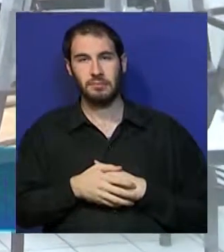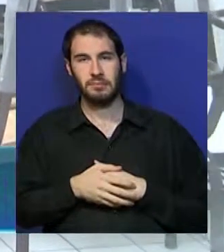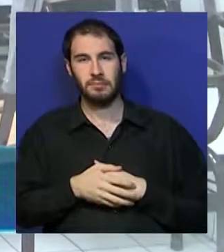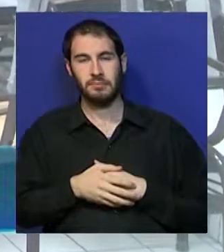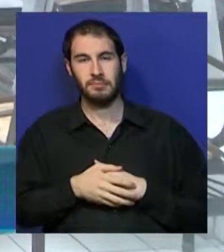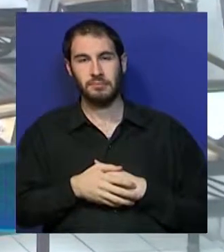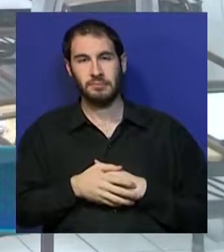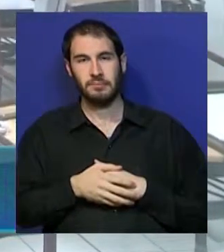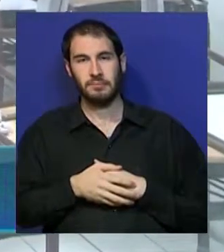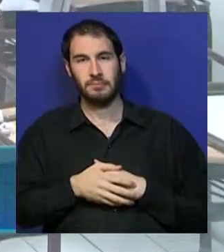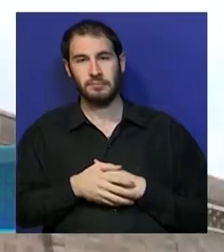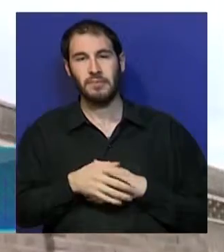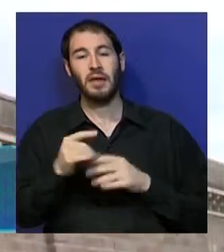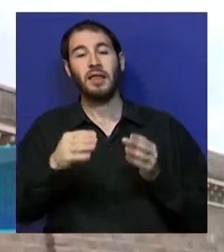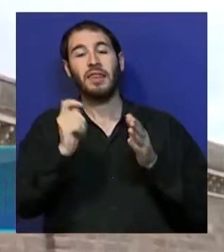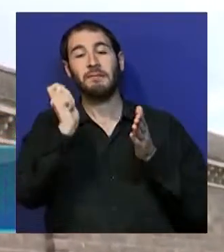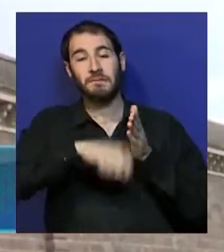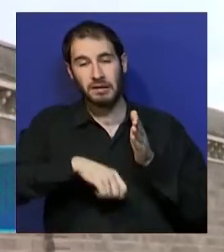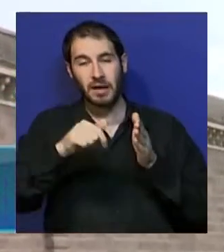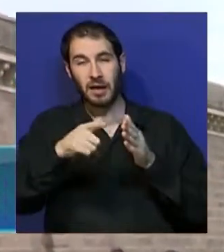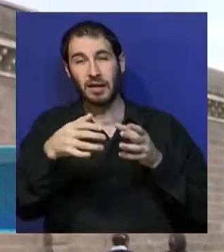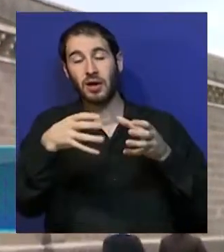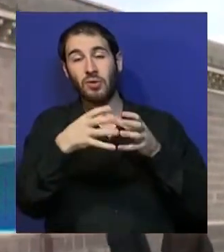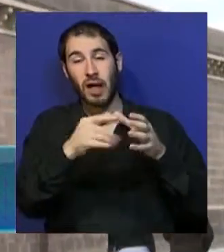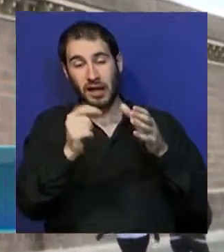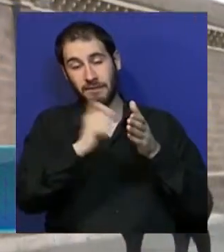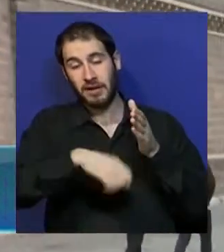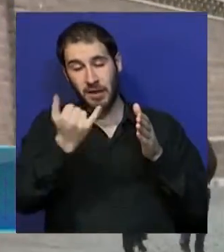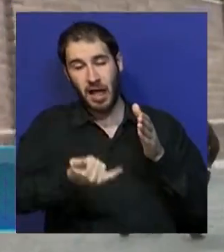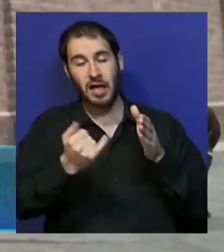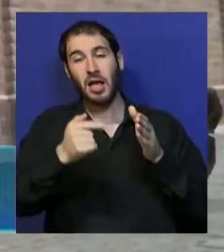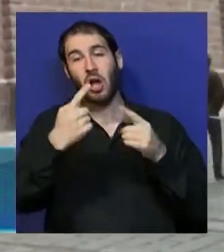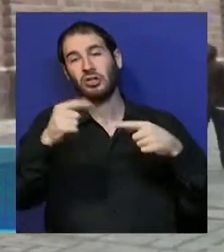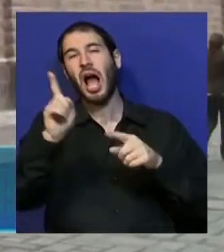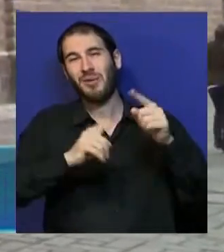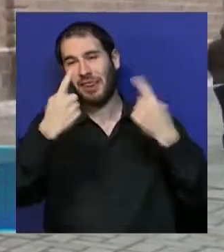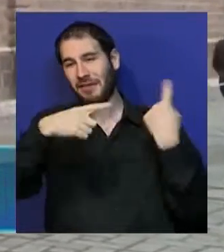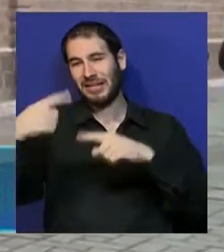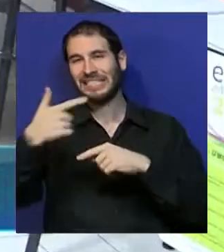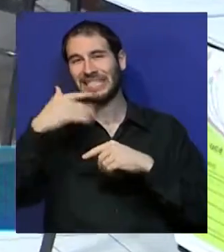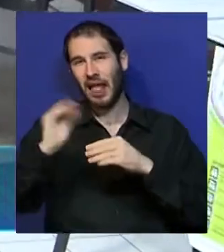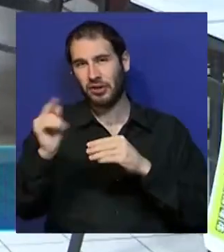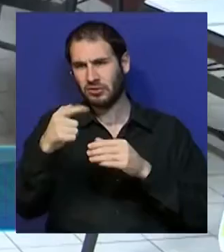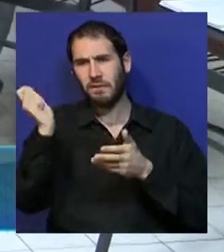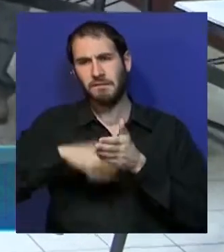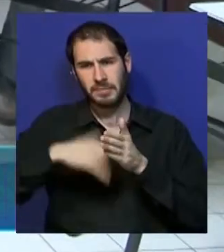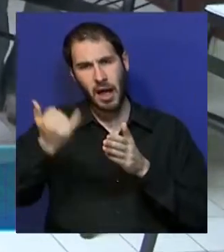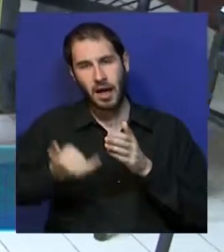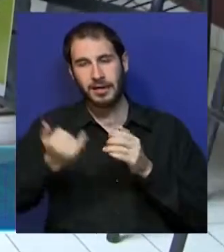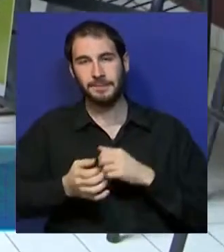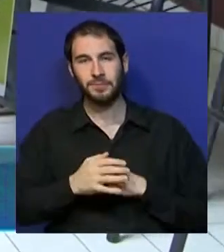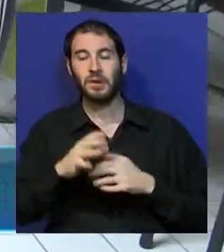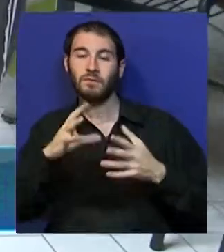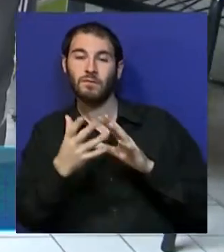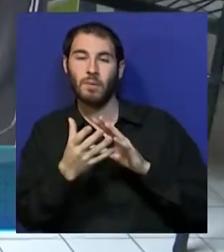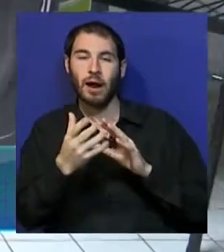El despacho que ha salido del AC tiene algunas diferencias entre los senadores que le hemos firmado. En